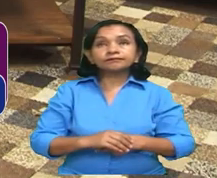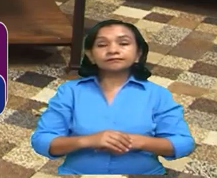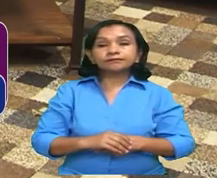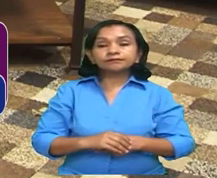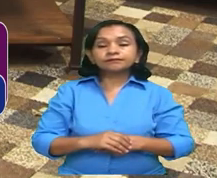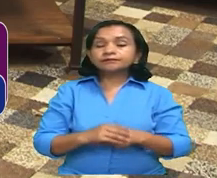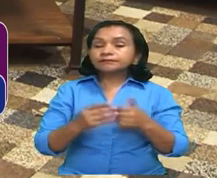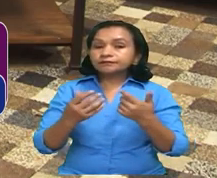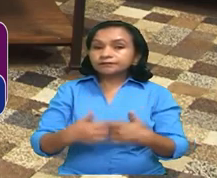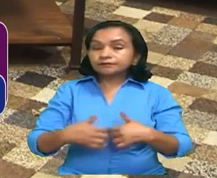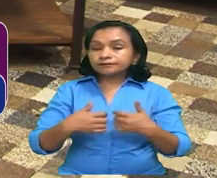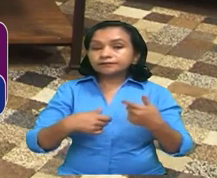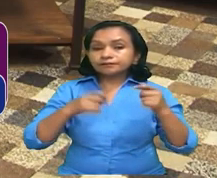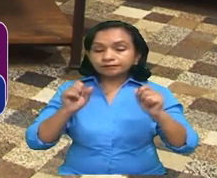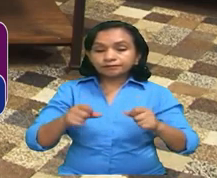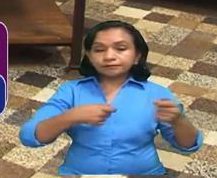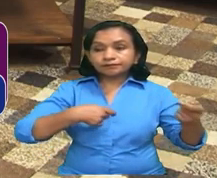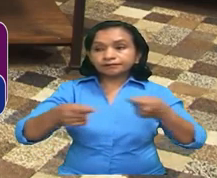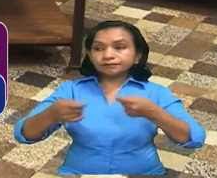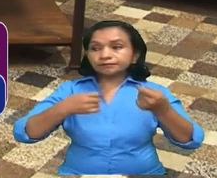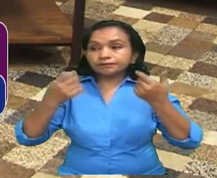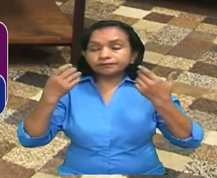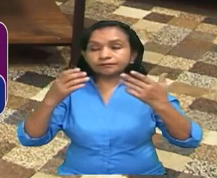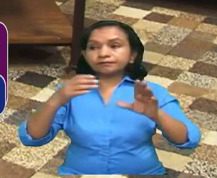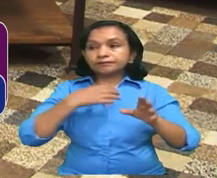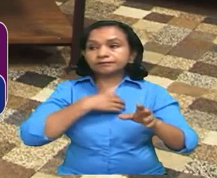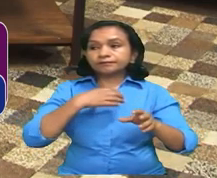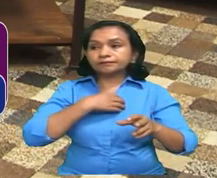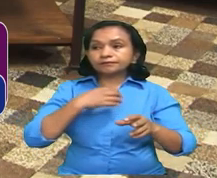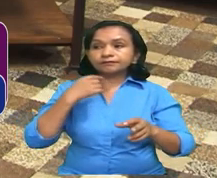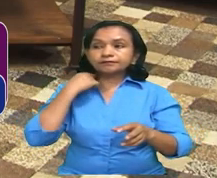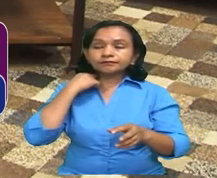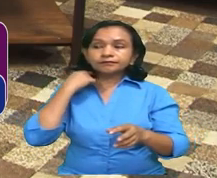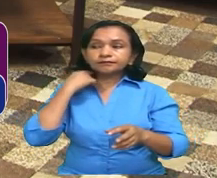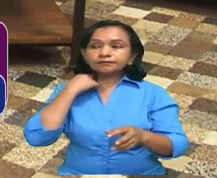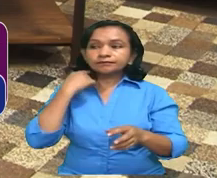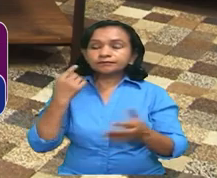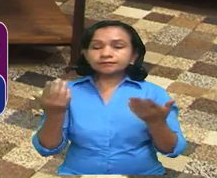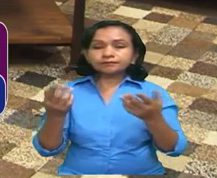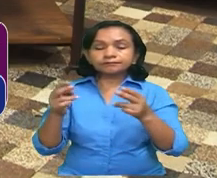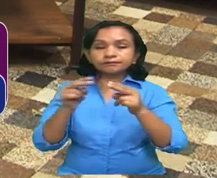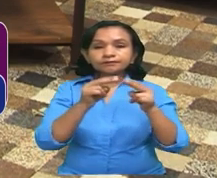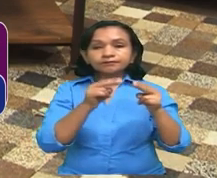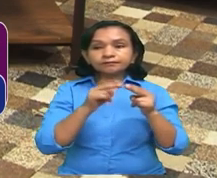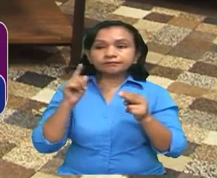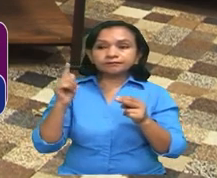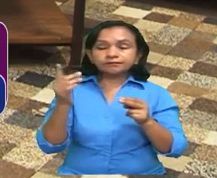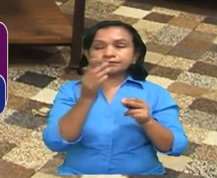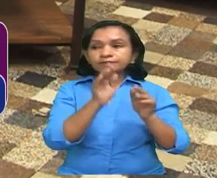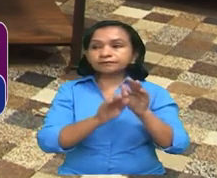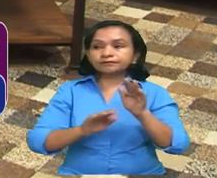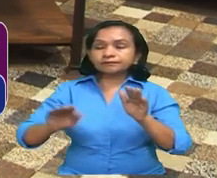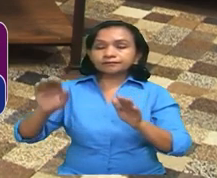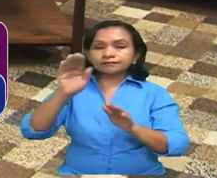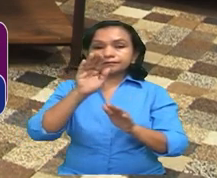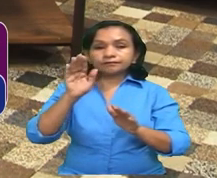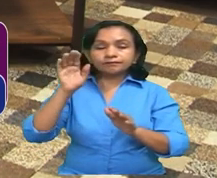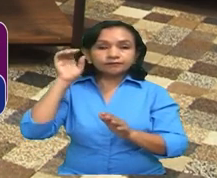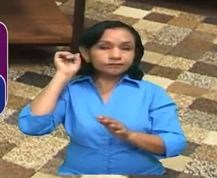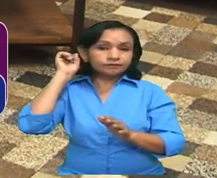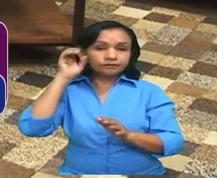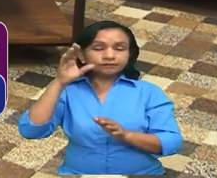visitándonos. Claro, porque si tomas en cuenta, o sea, va a estar poco tiempo en Nicaragua, pero por lo menos se llevan algo nuestro y para que regrese, ¿no? Así es. Y le